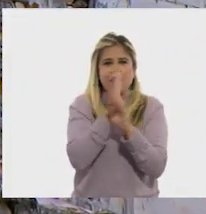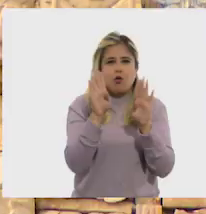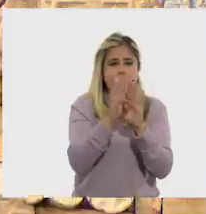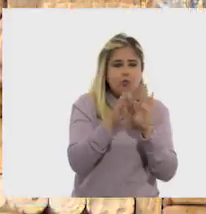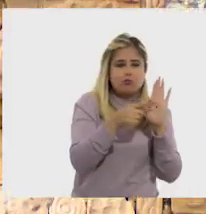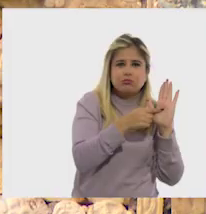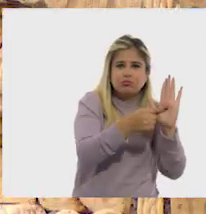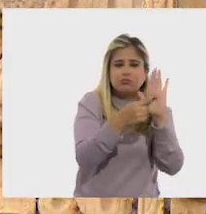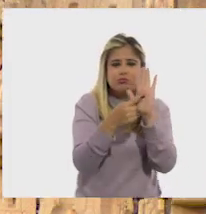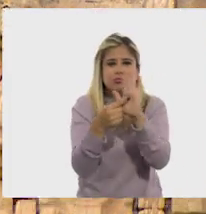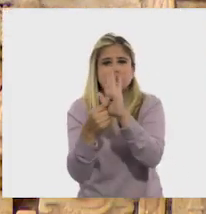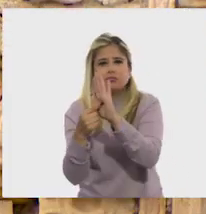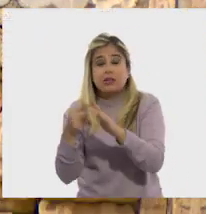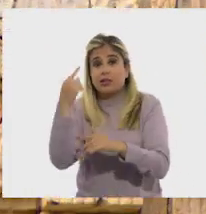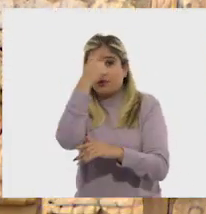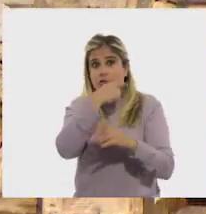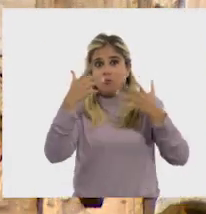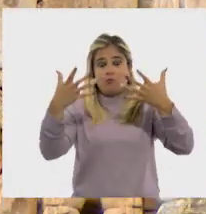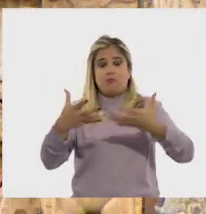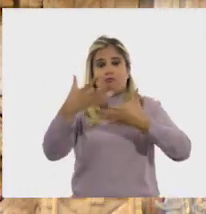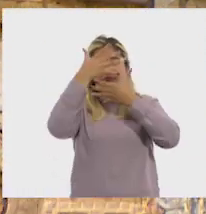del mascarón del dios de la lluvia.